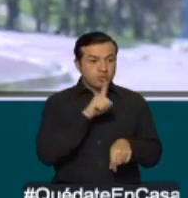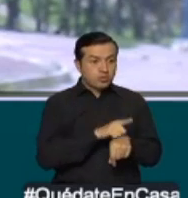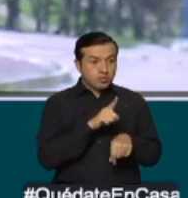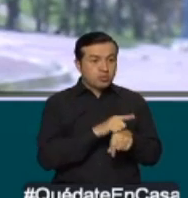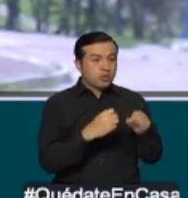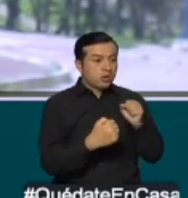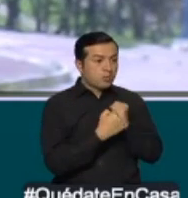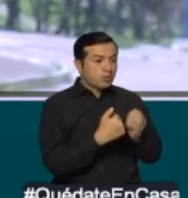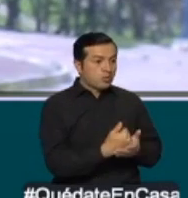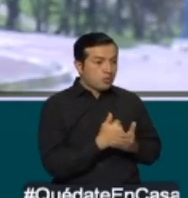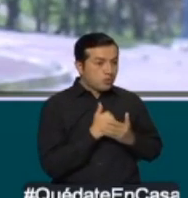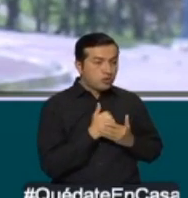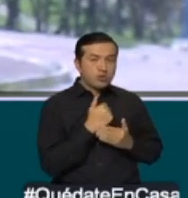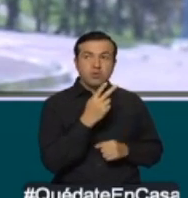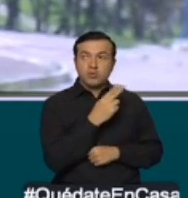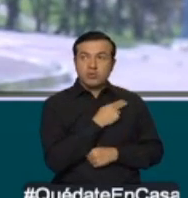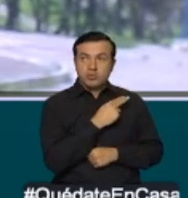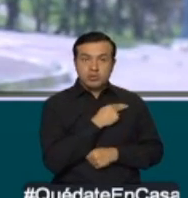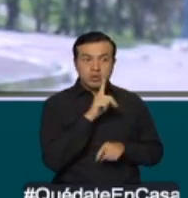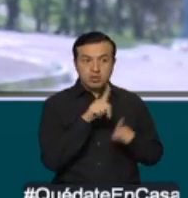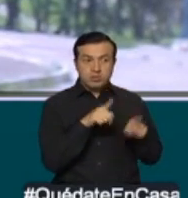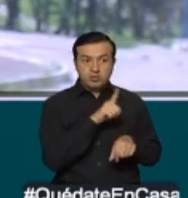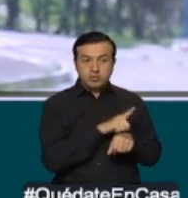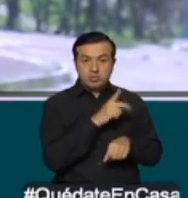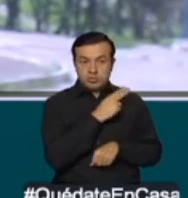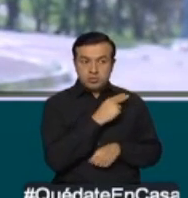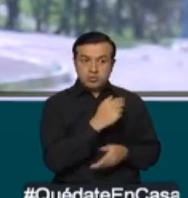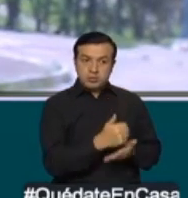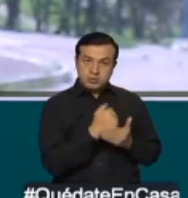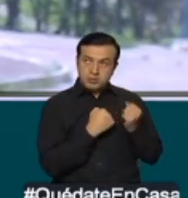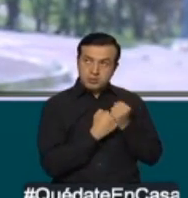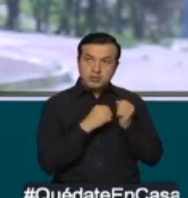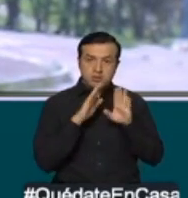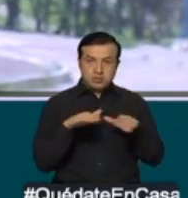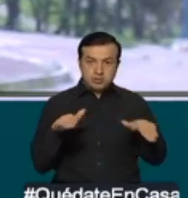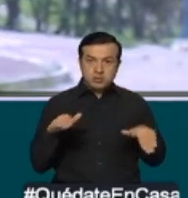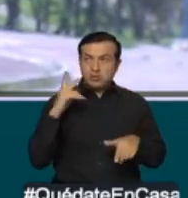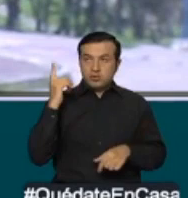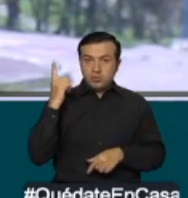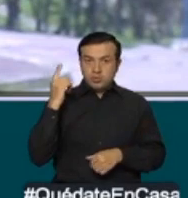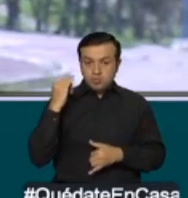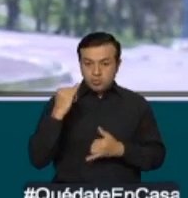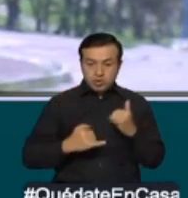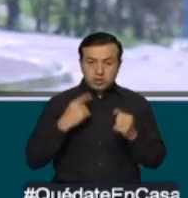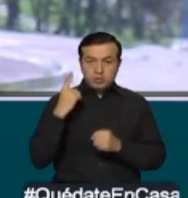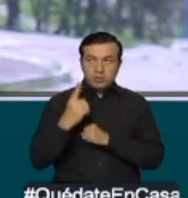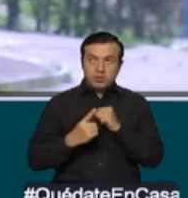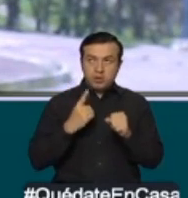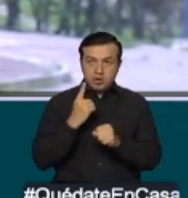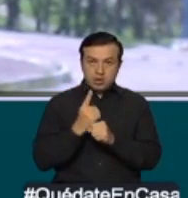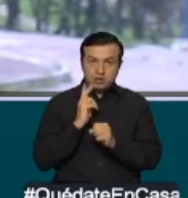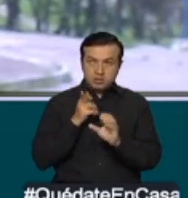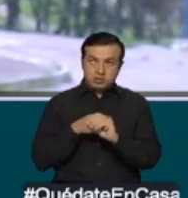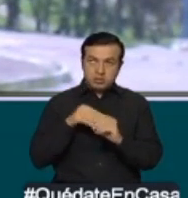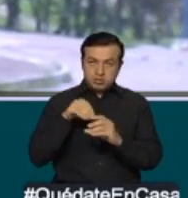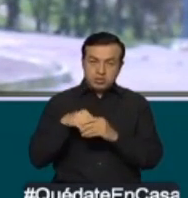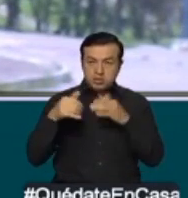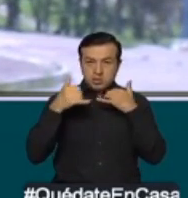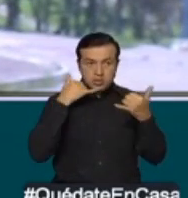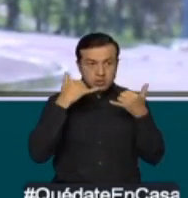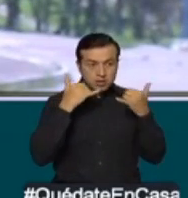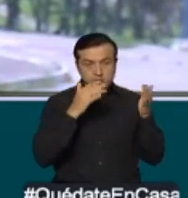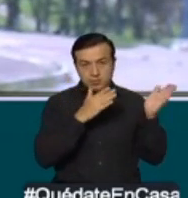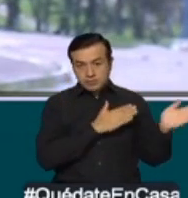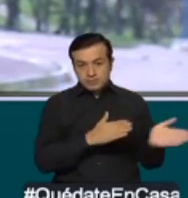están ayudando de las universidades por ejemplo estudiantes de la última carrera de medicina que son parte del call center y